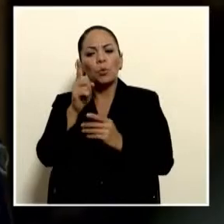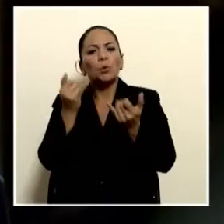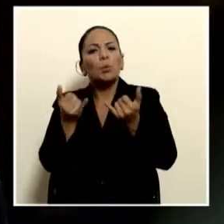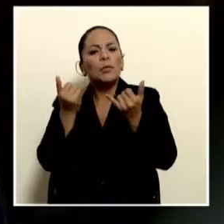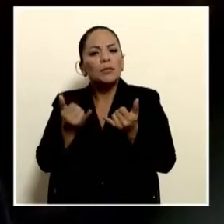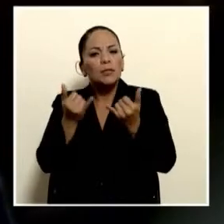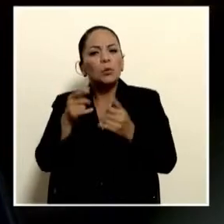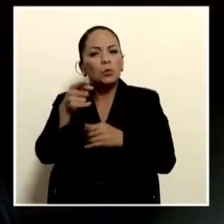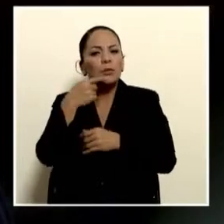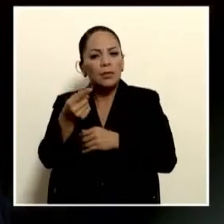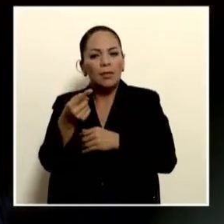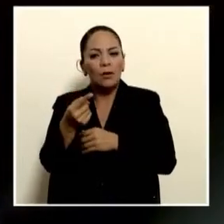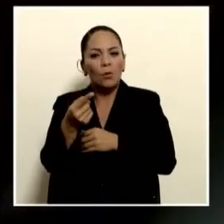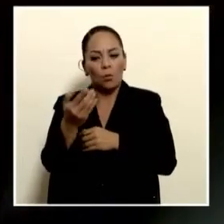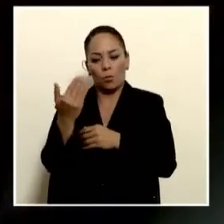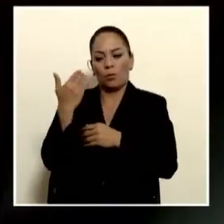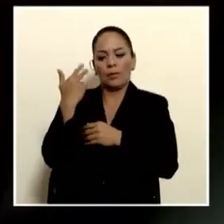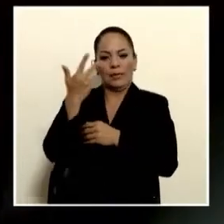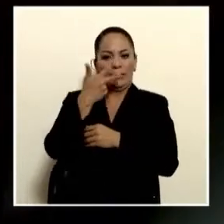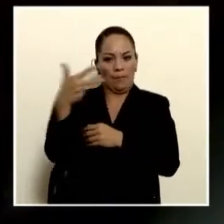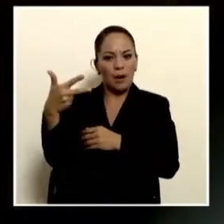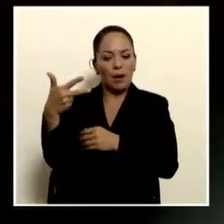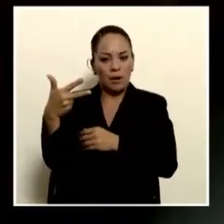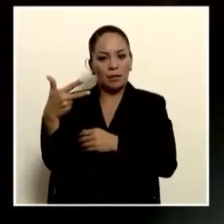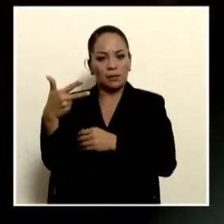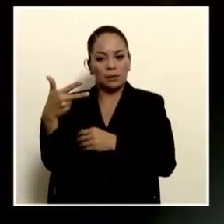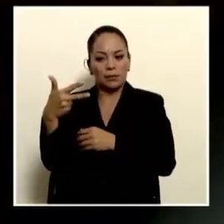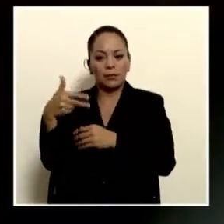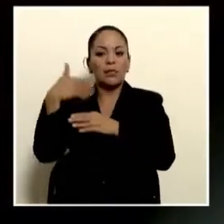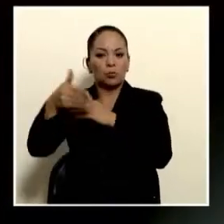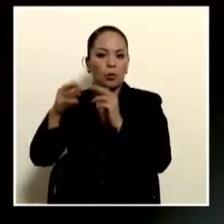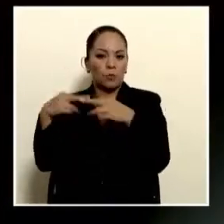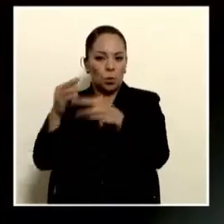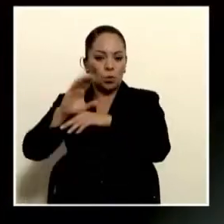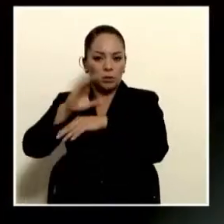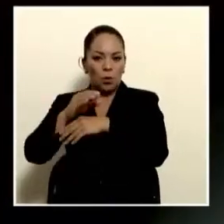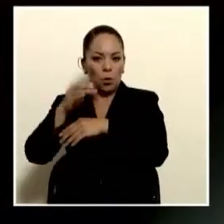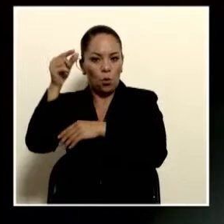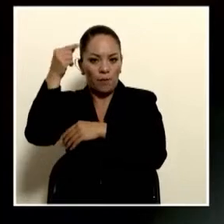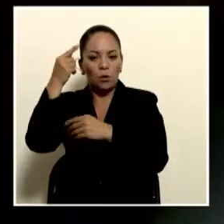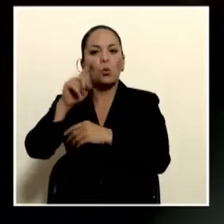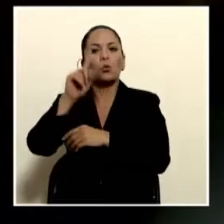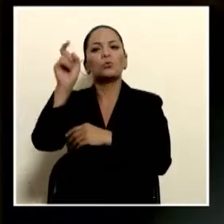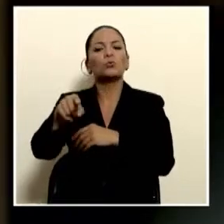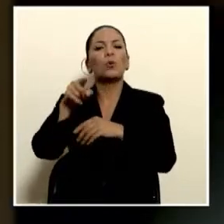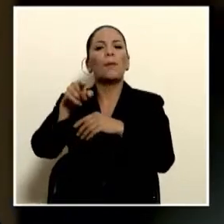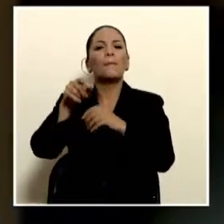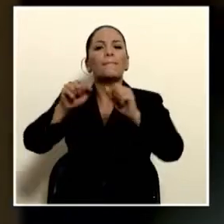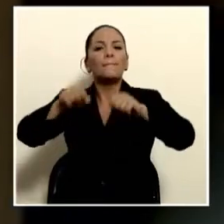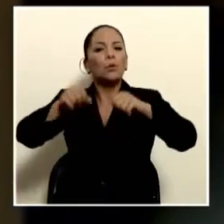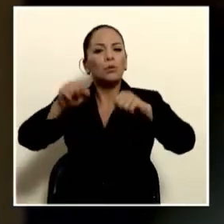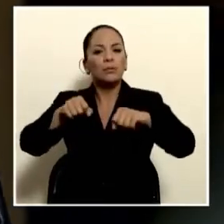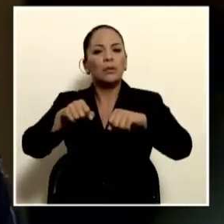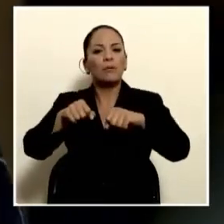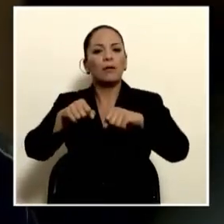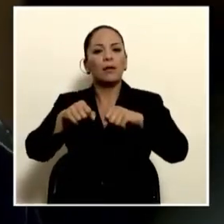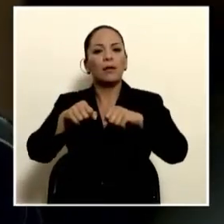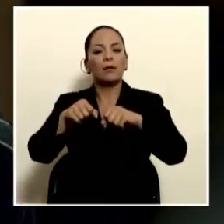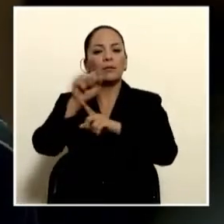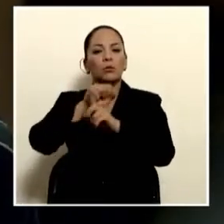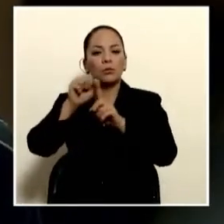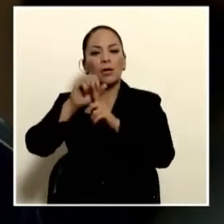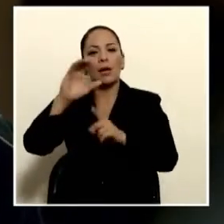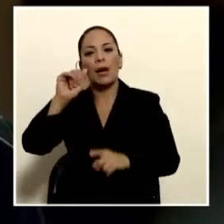respecto a lo que usted dijo hace 3 semanas tras un consejo de gobierno, cuando se le consultó sobre la posible implicación de Calixto